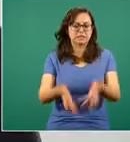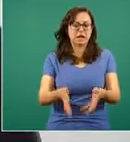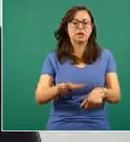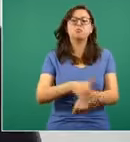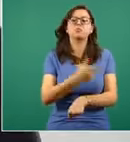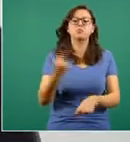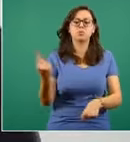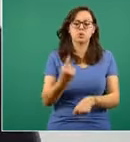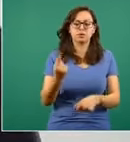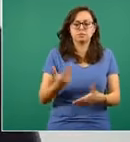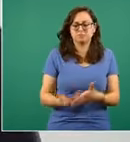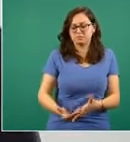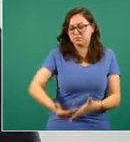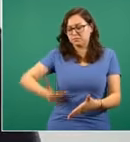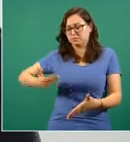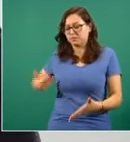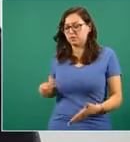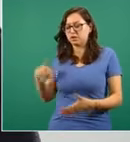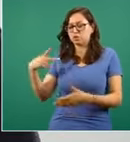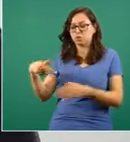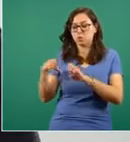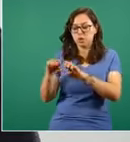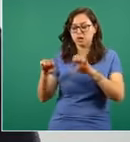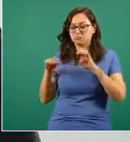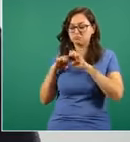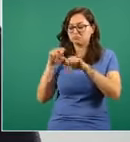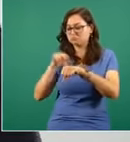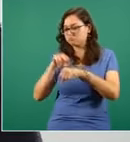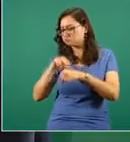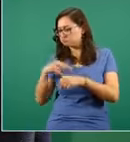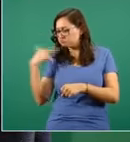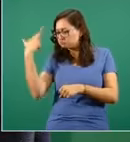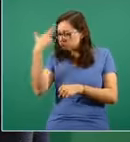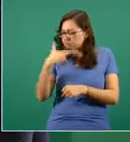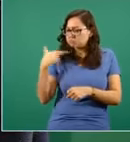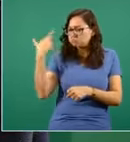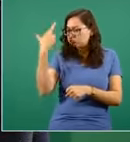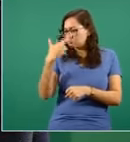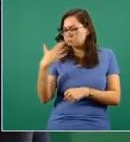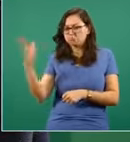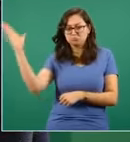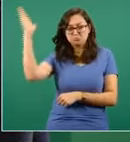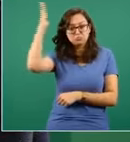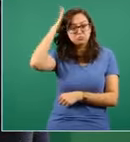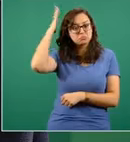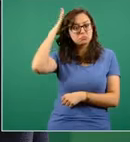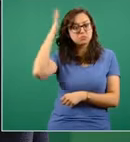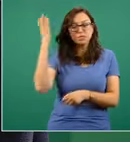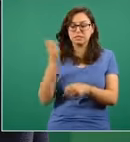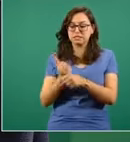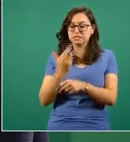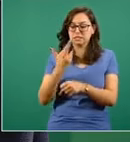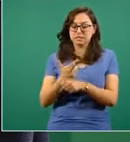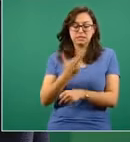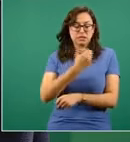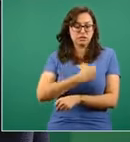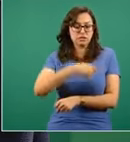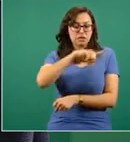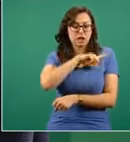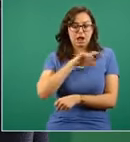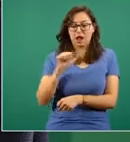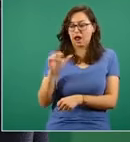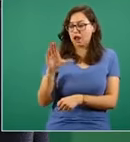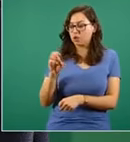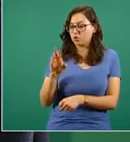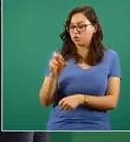las recomendaciones que su equipo de médicos liderados y coordinados por nuestro secretario de Salud, el doctor Jorge